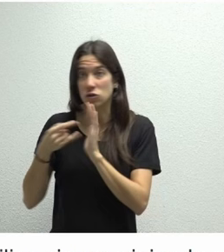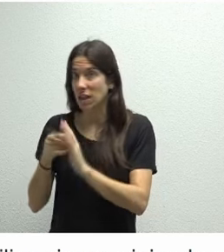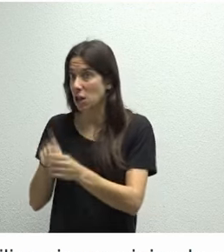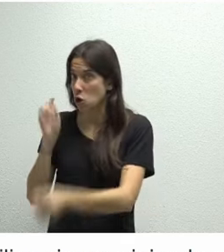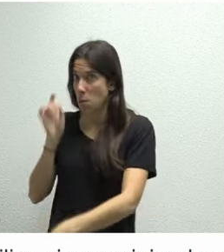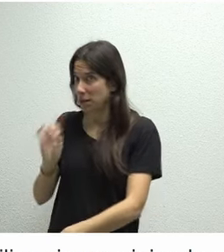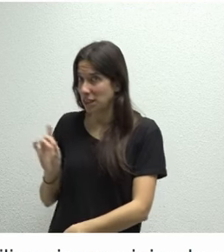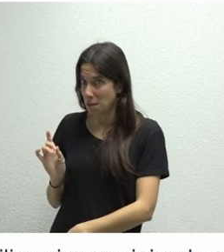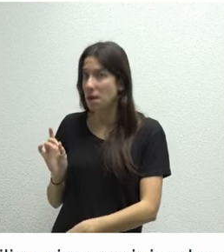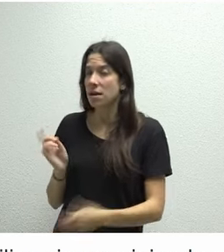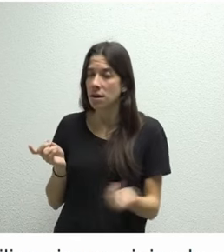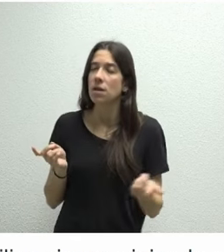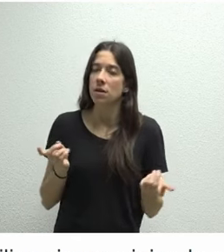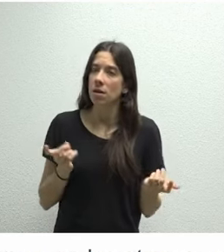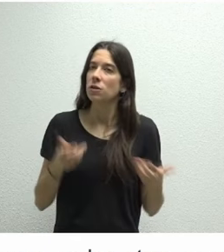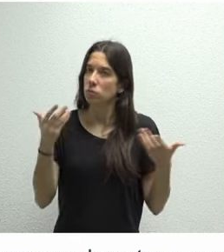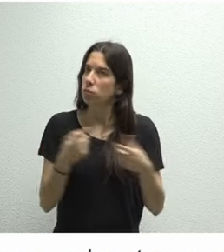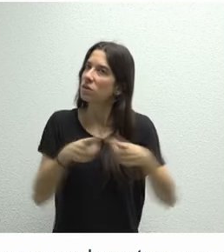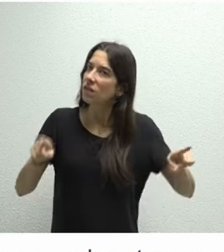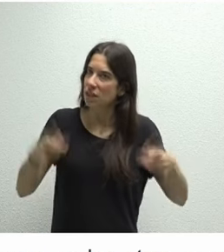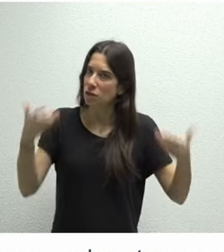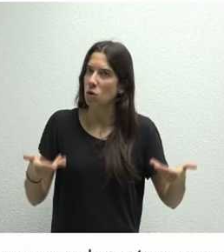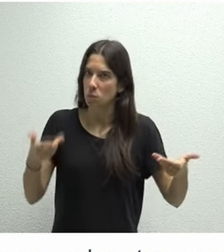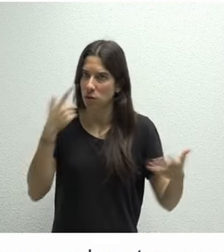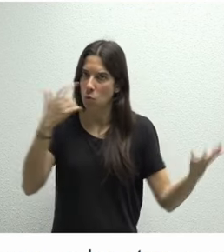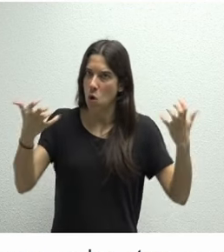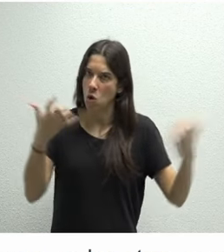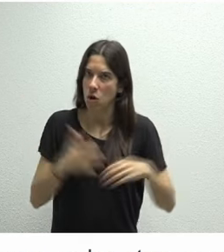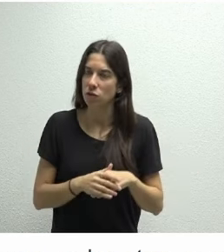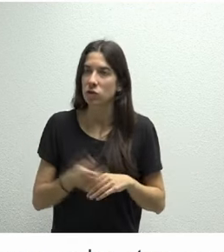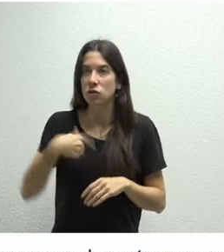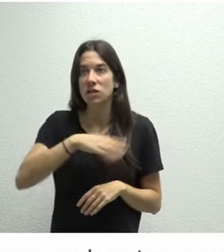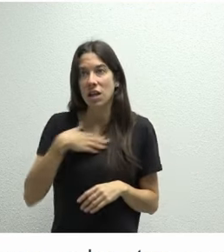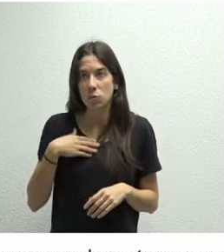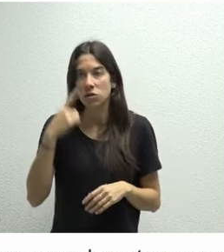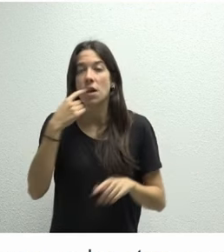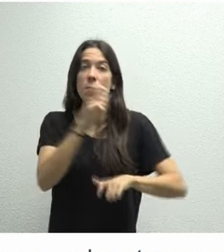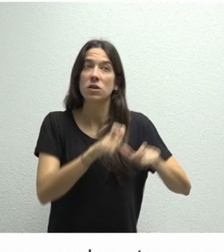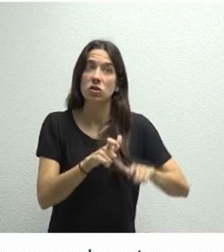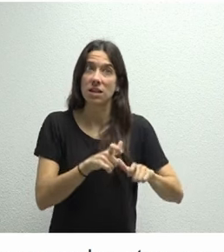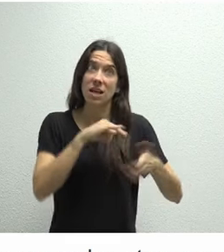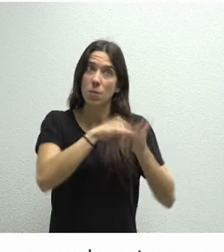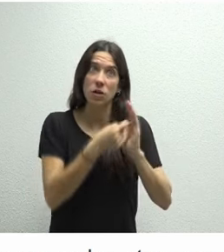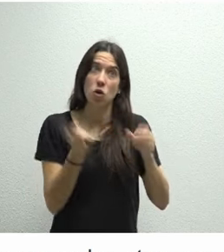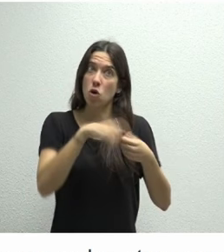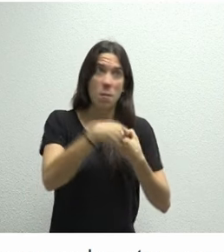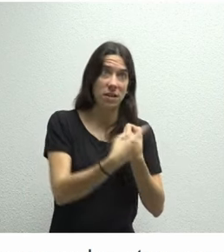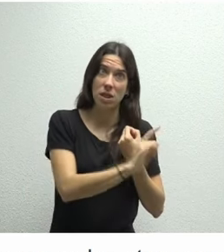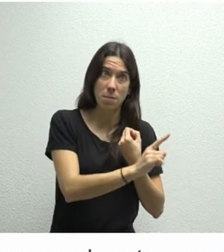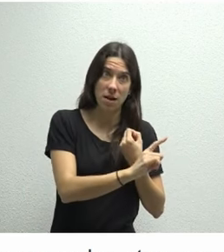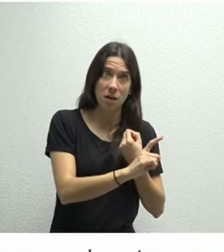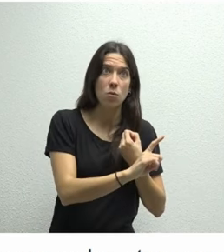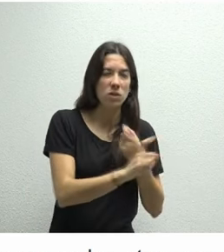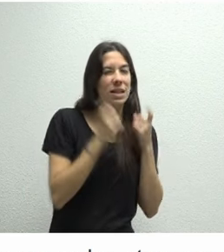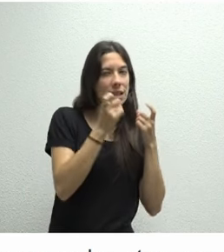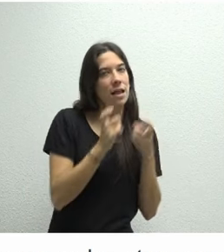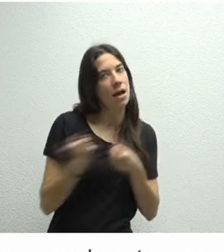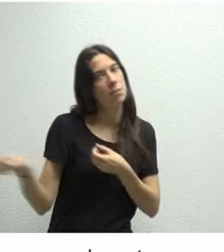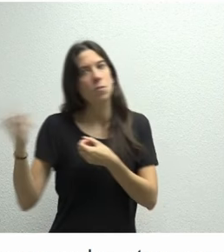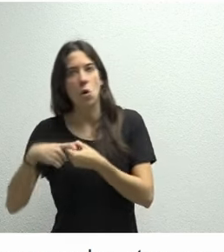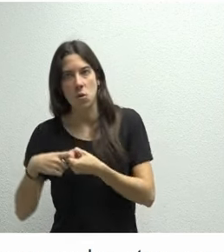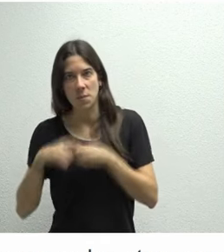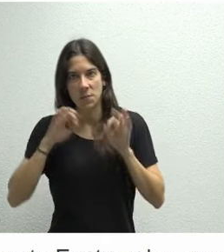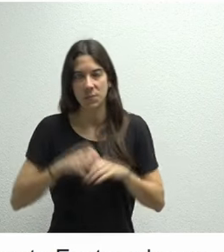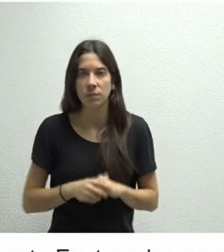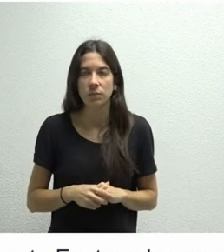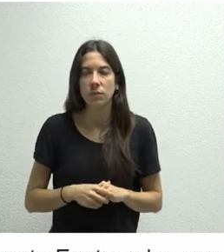y de hecho queremos nuestra intención es Pues a ver si podemos los que no participan en el proyecto de batra pues irles irles implicando Qué tipo de